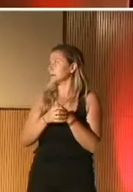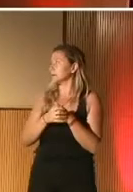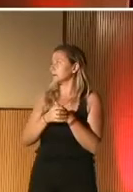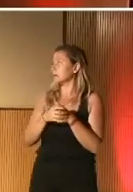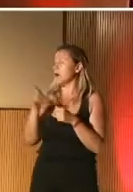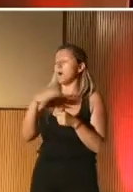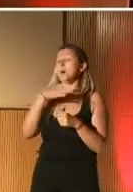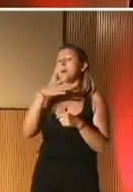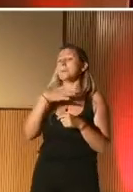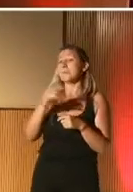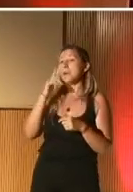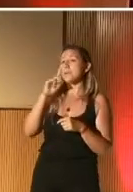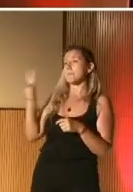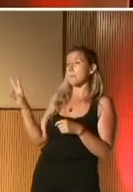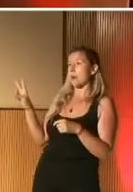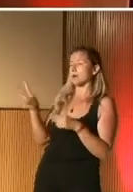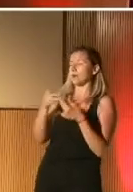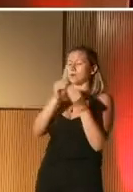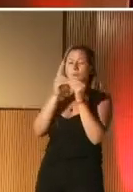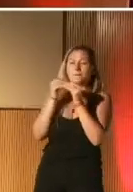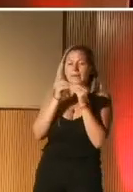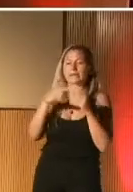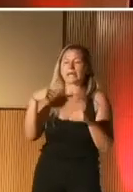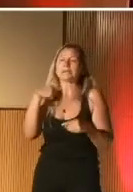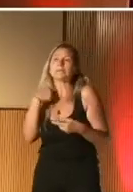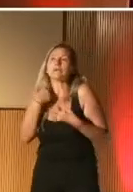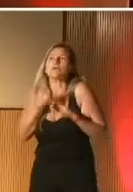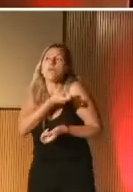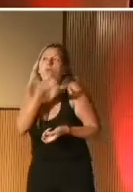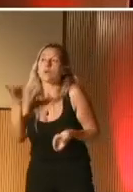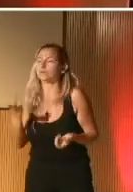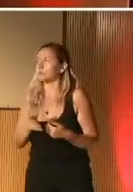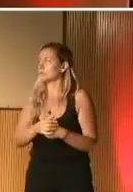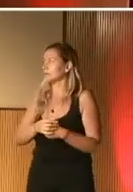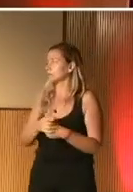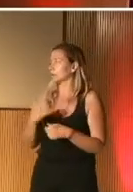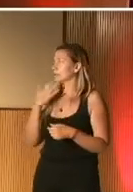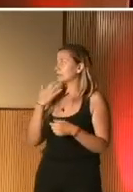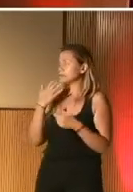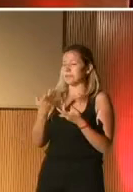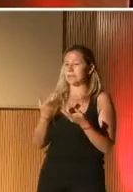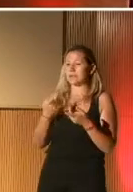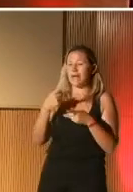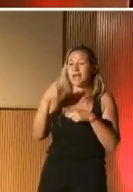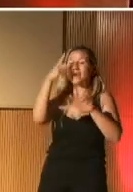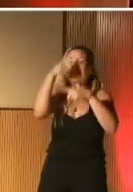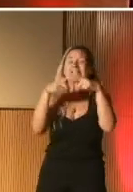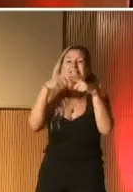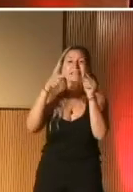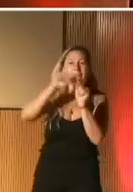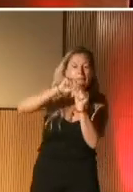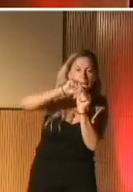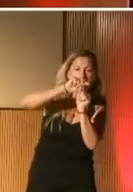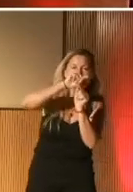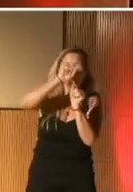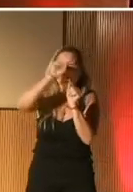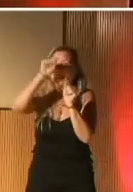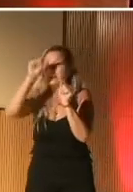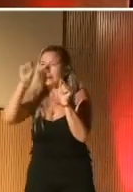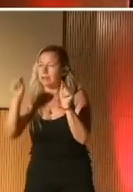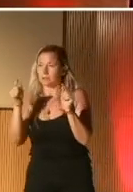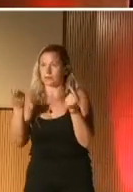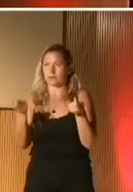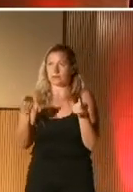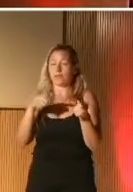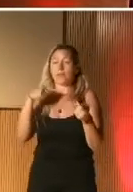podemos determinar cuánto material se pierde. Si el grosor es T, aquí tenemos una semicircunferencia de radio T. Luego hemos